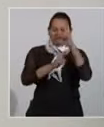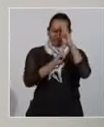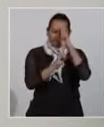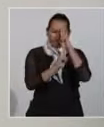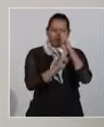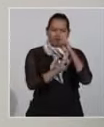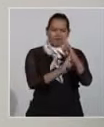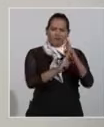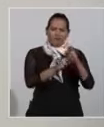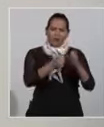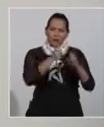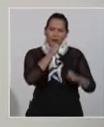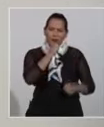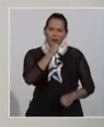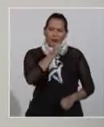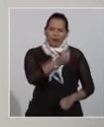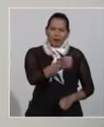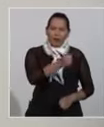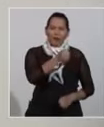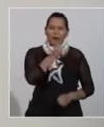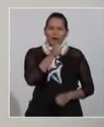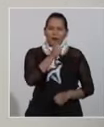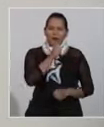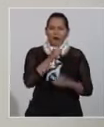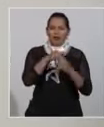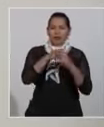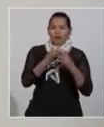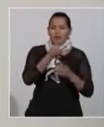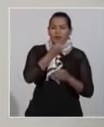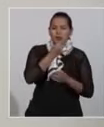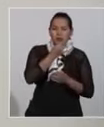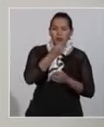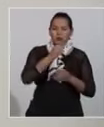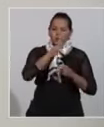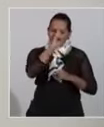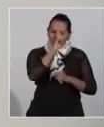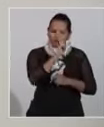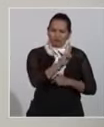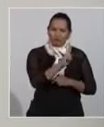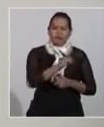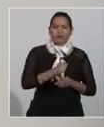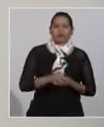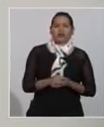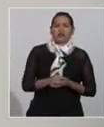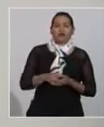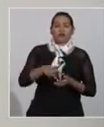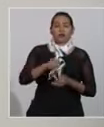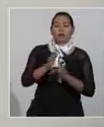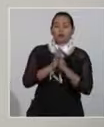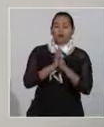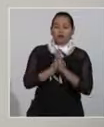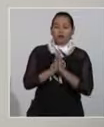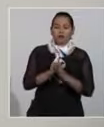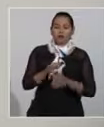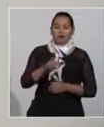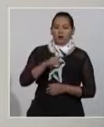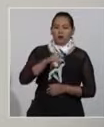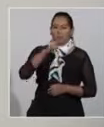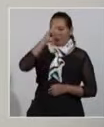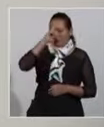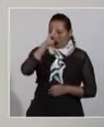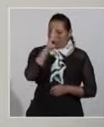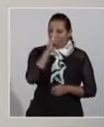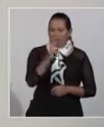los tiempos de exposición acordados, evitando proferir en su discurso palabras o señas obscenas, así